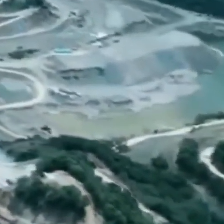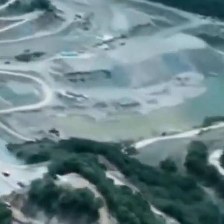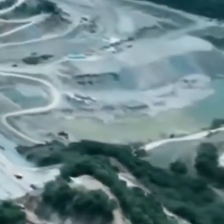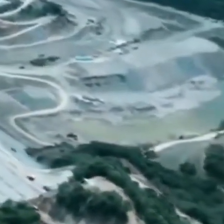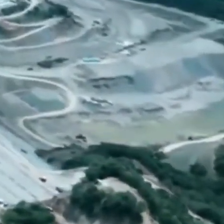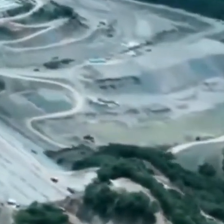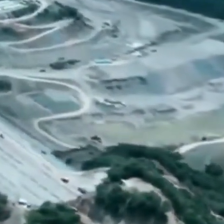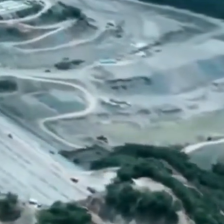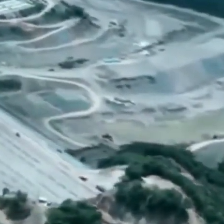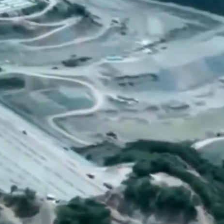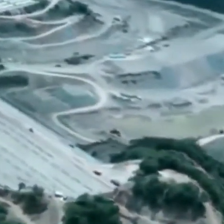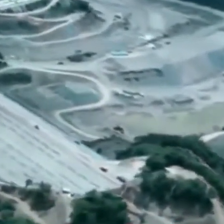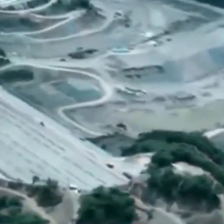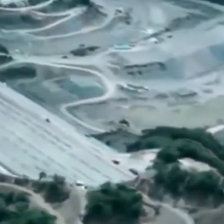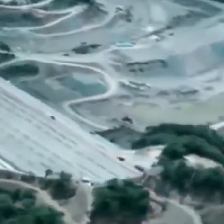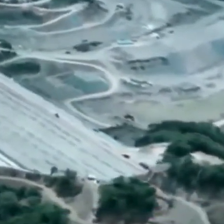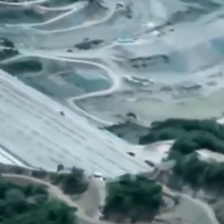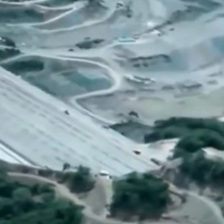Como se